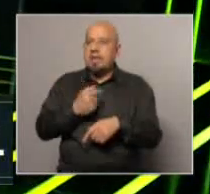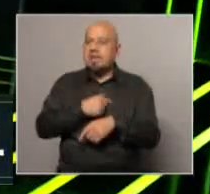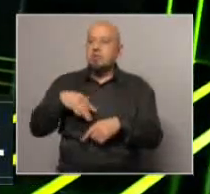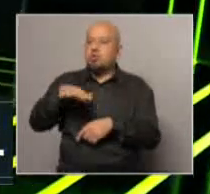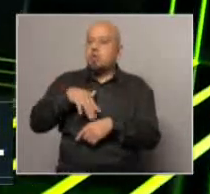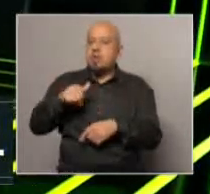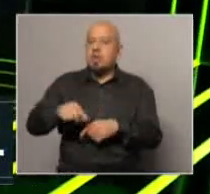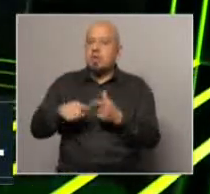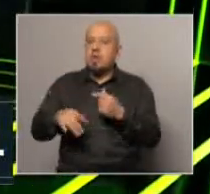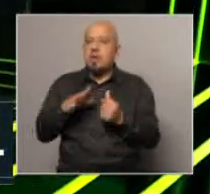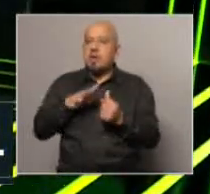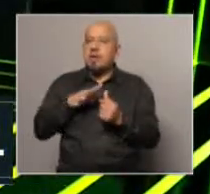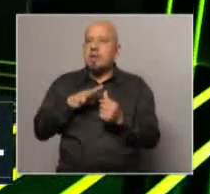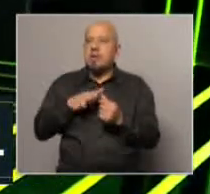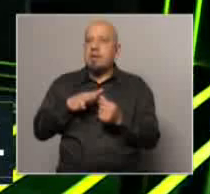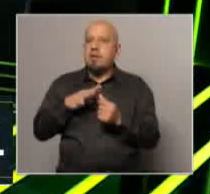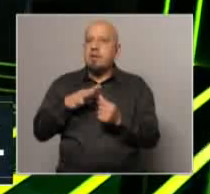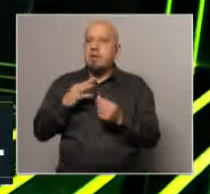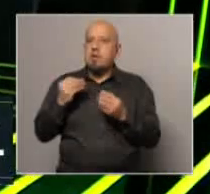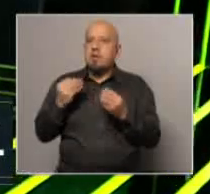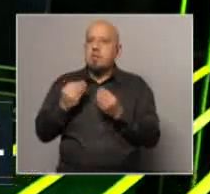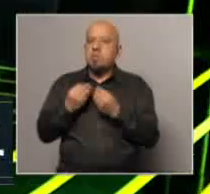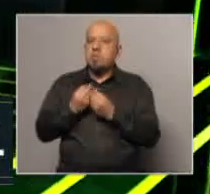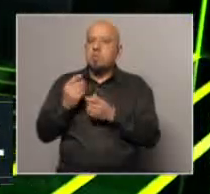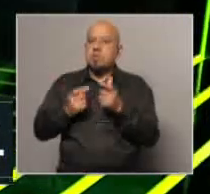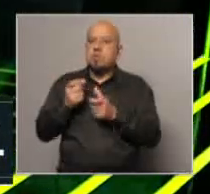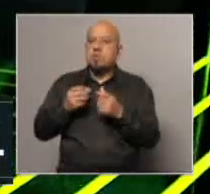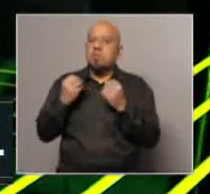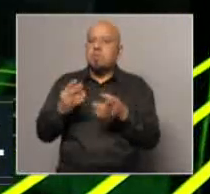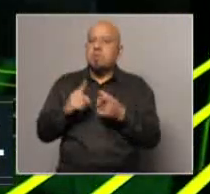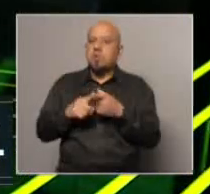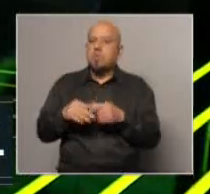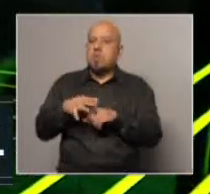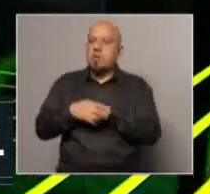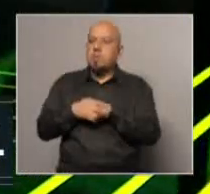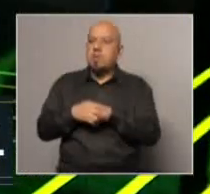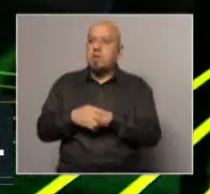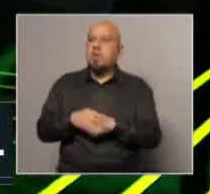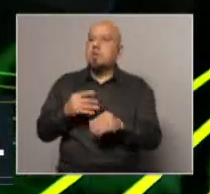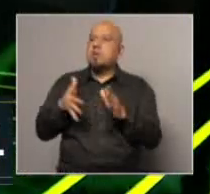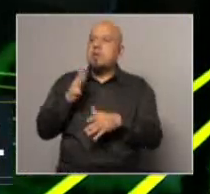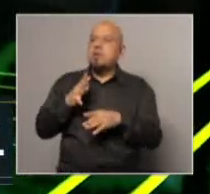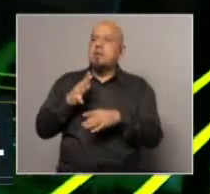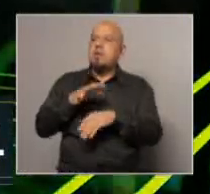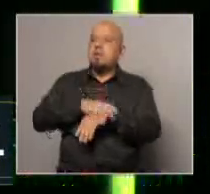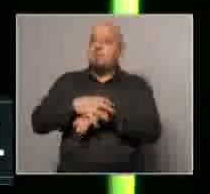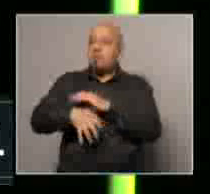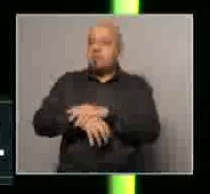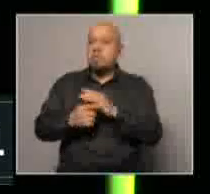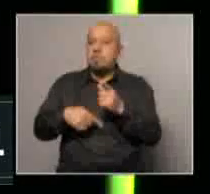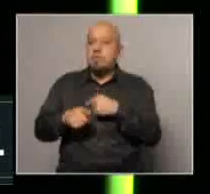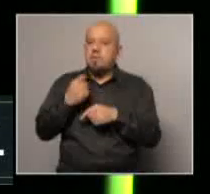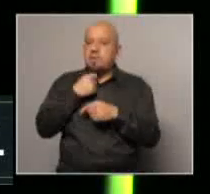O sea, hay mucha gente que se está automedicando, por decirlo de alguna manera, porque una amiga le dijo que se te iba la inflamación, pero nunca falta la